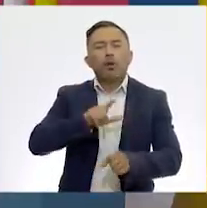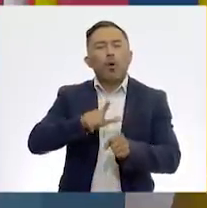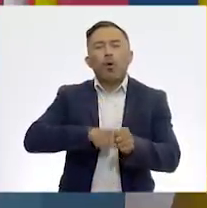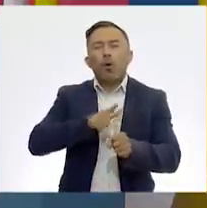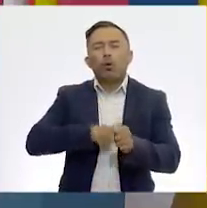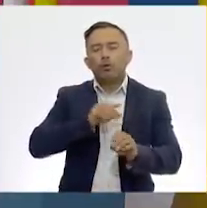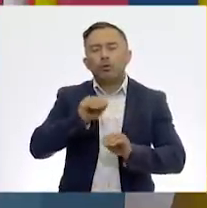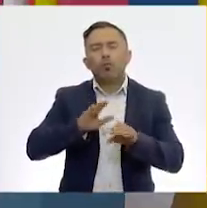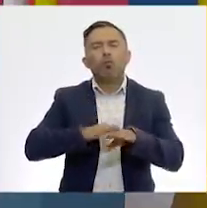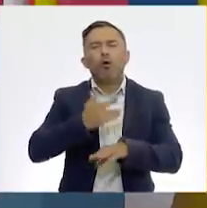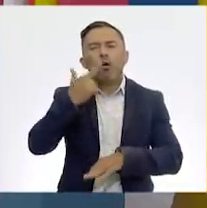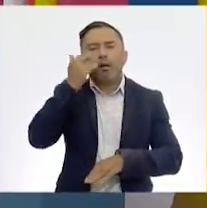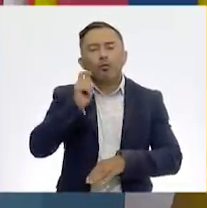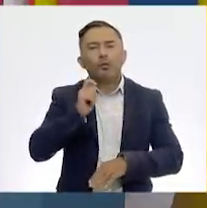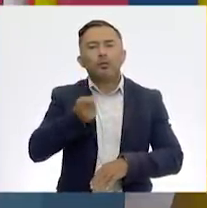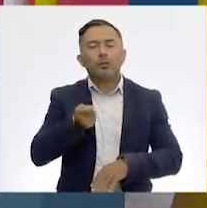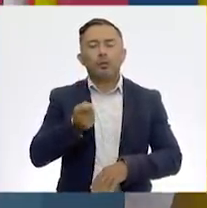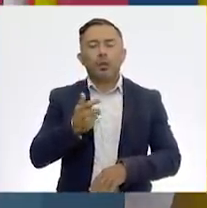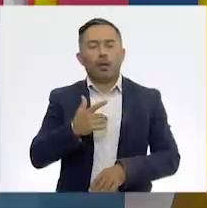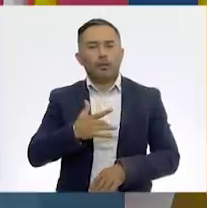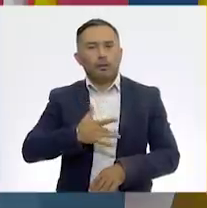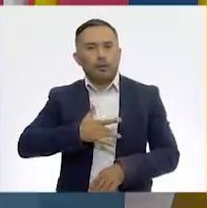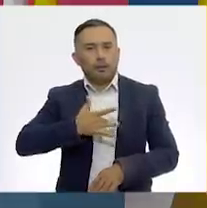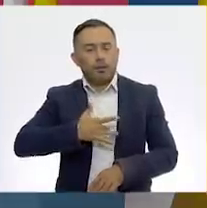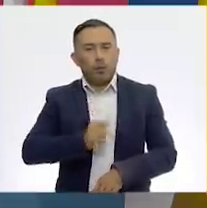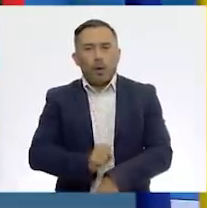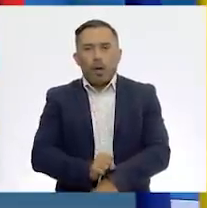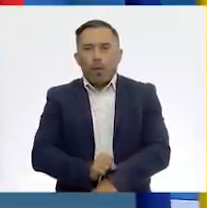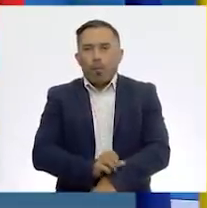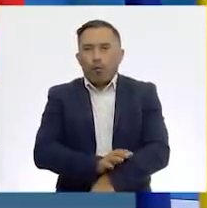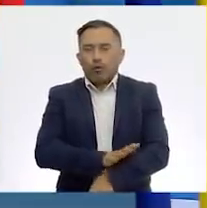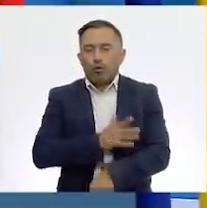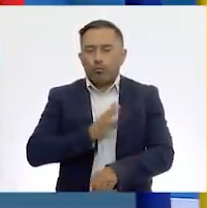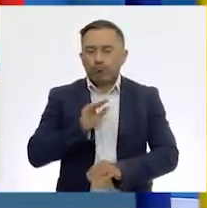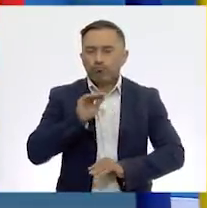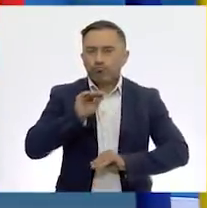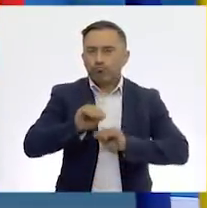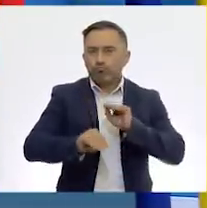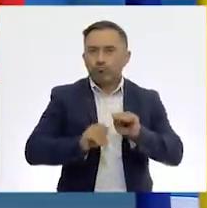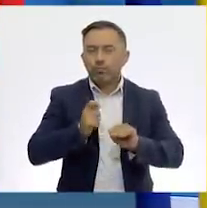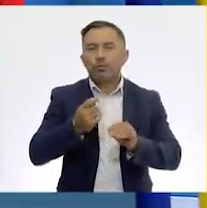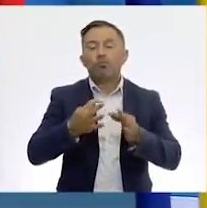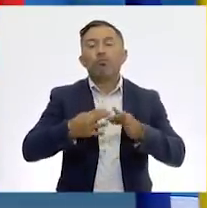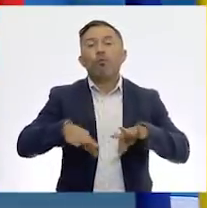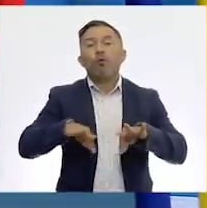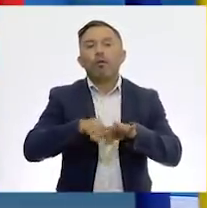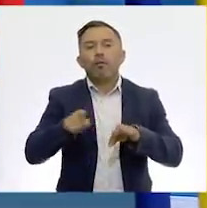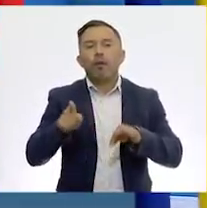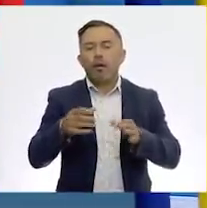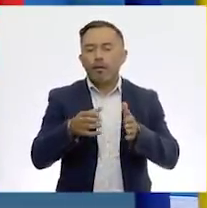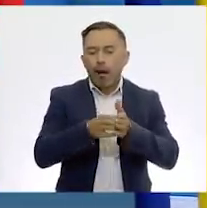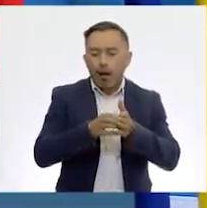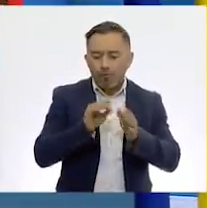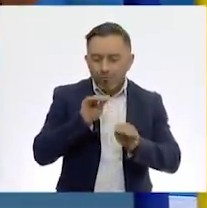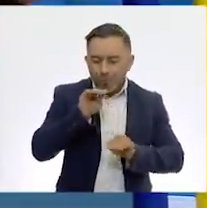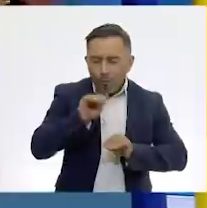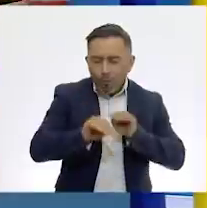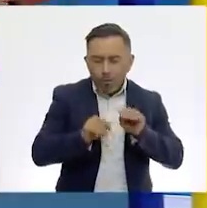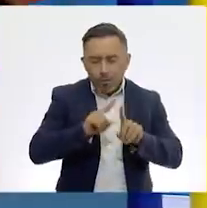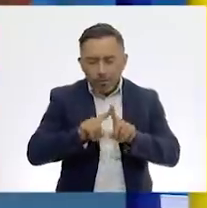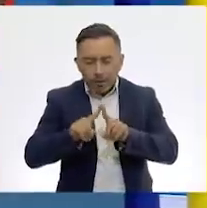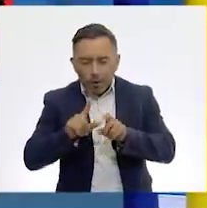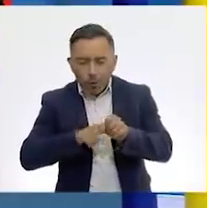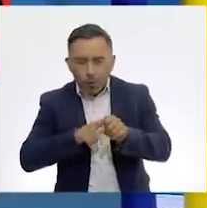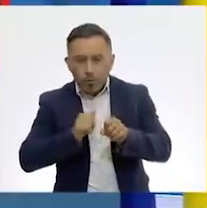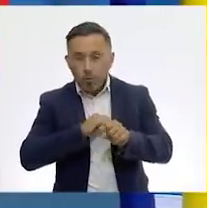emociones y sentimientos. Entonces es importante que nosotros podamos usar o pintar de distintos colores nuestras cajas. En este caso estamos usando